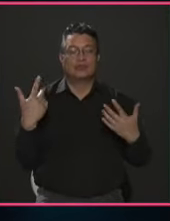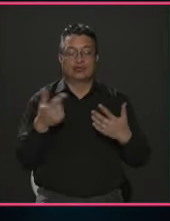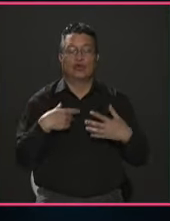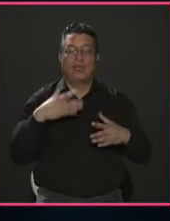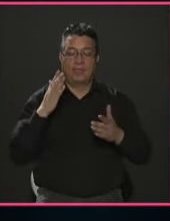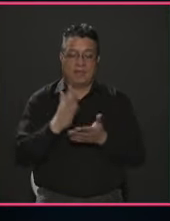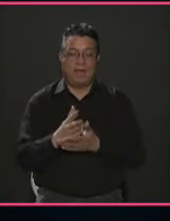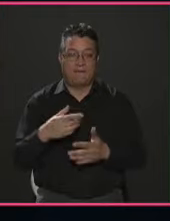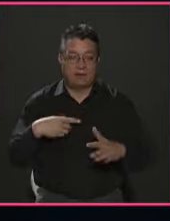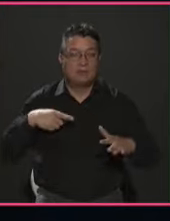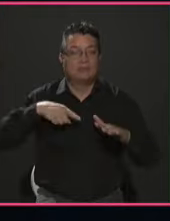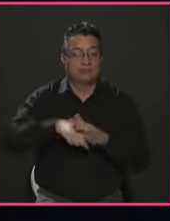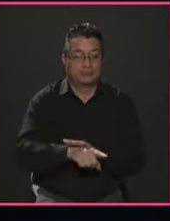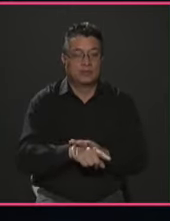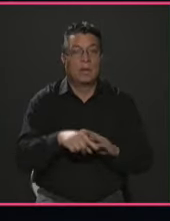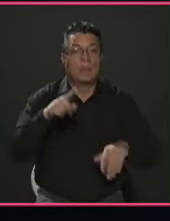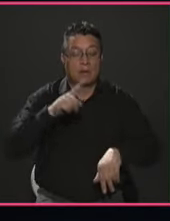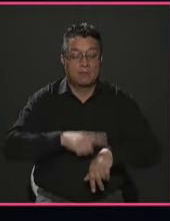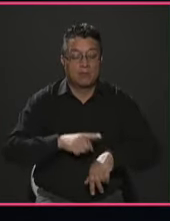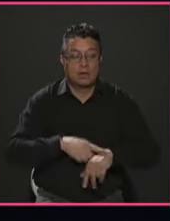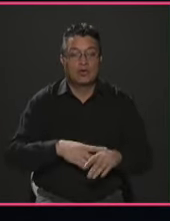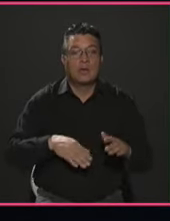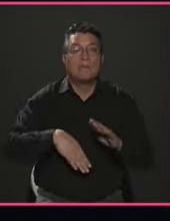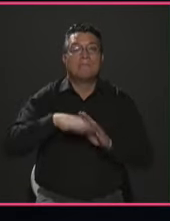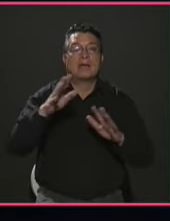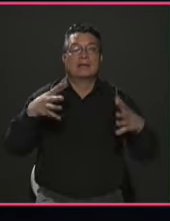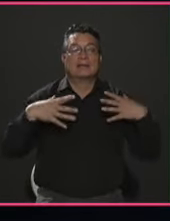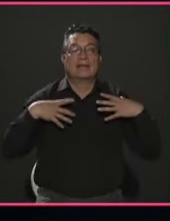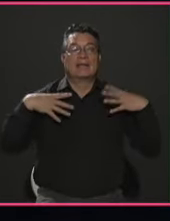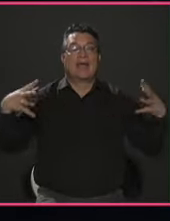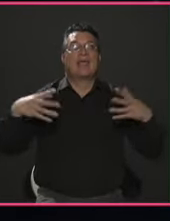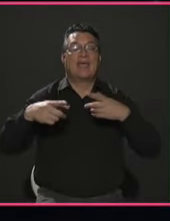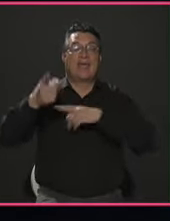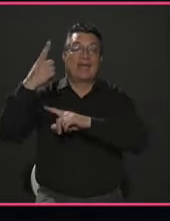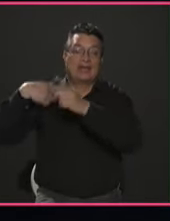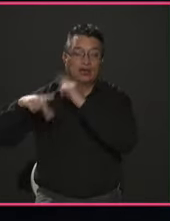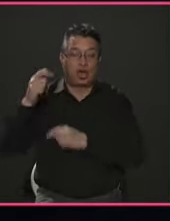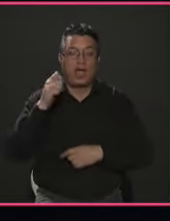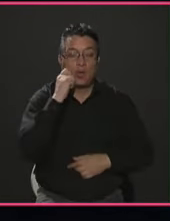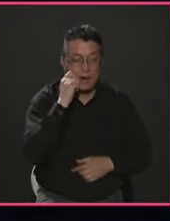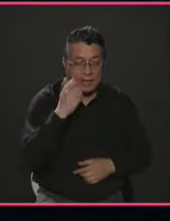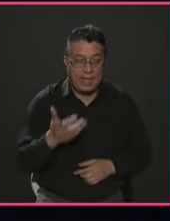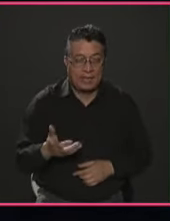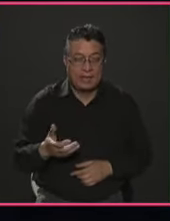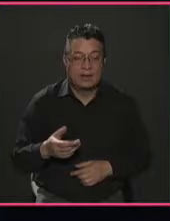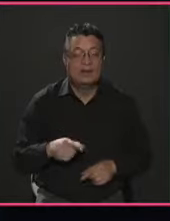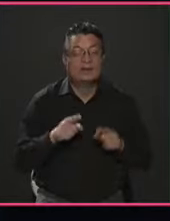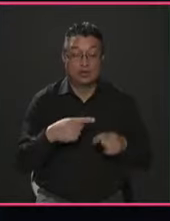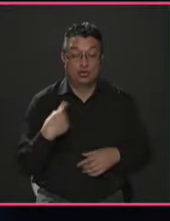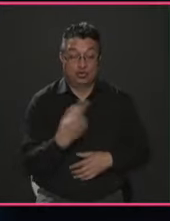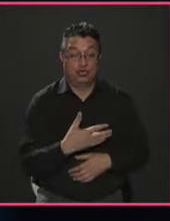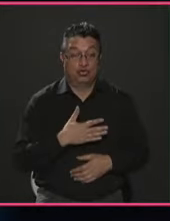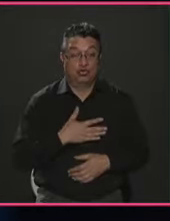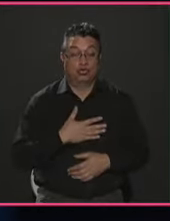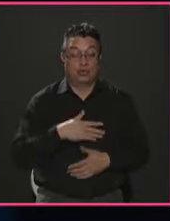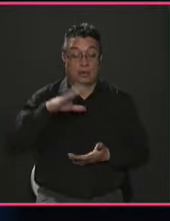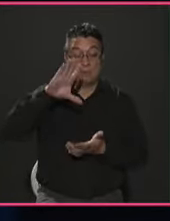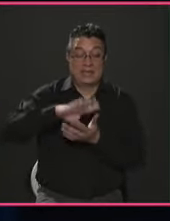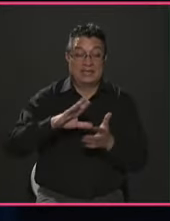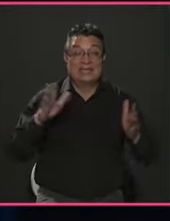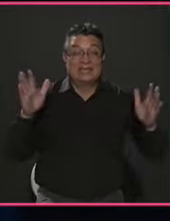estar en el momento del evento más grande de la historia de la humanidad y de nosotros de un país